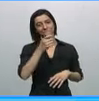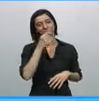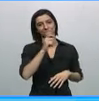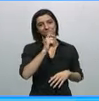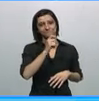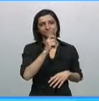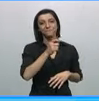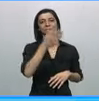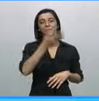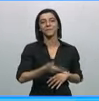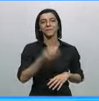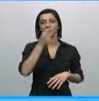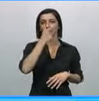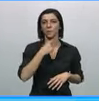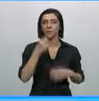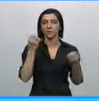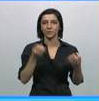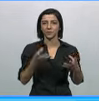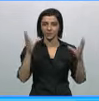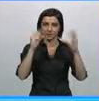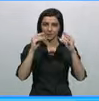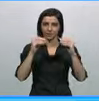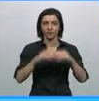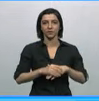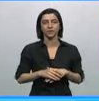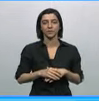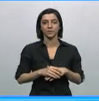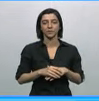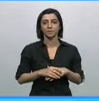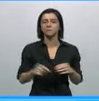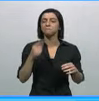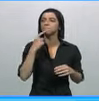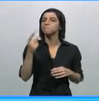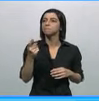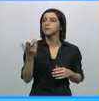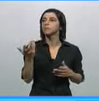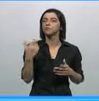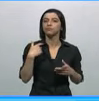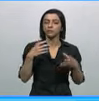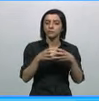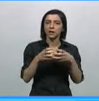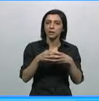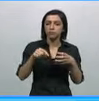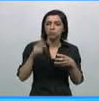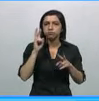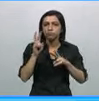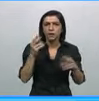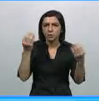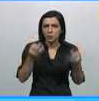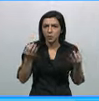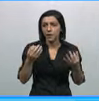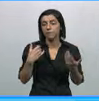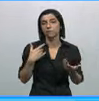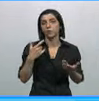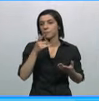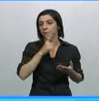agradecerte por este tiempo. Buenas noches. ¿Y cómo está el equipo pensando y teniendo en cuenta que venías diciendo que llegaban con la reserva del